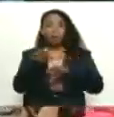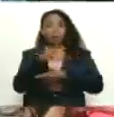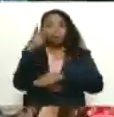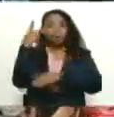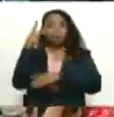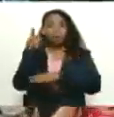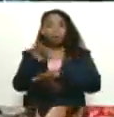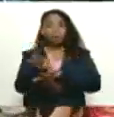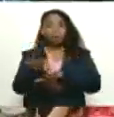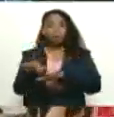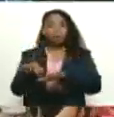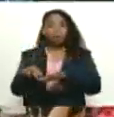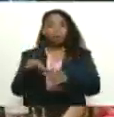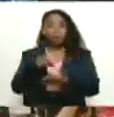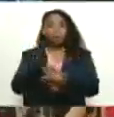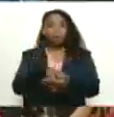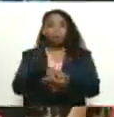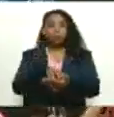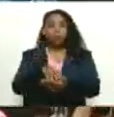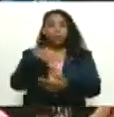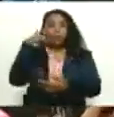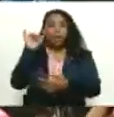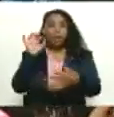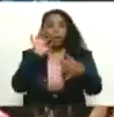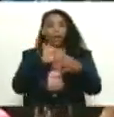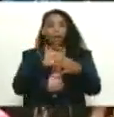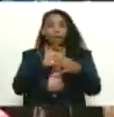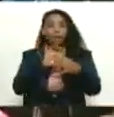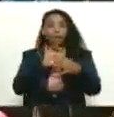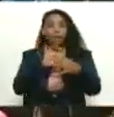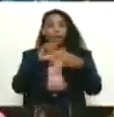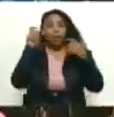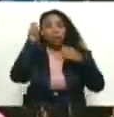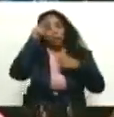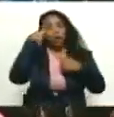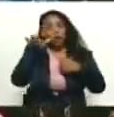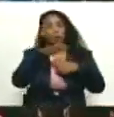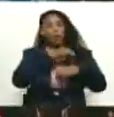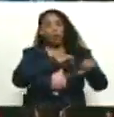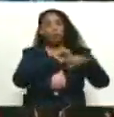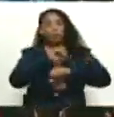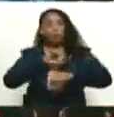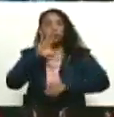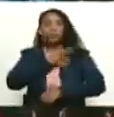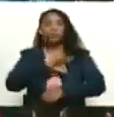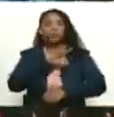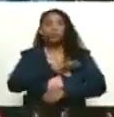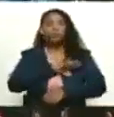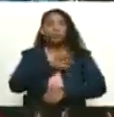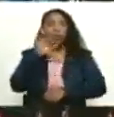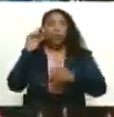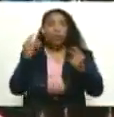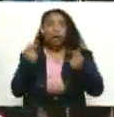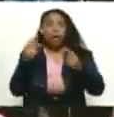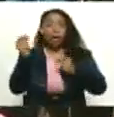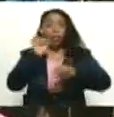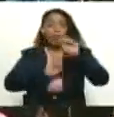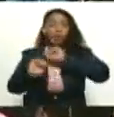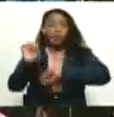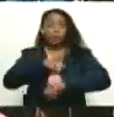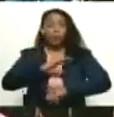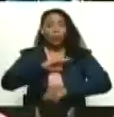municipales, equipos políticos estatales y tenemos a los aliados del gran pueblo patriótico y los movimientos sociales activos en defensa de la